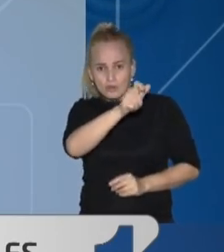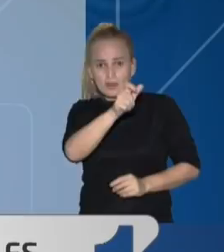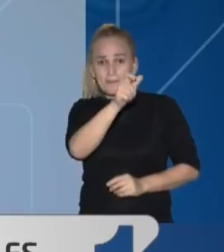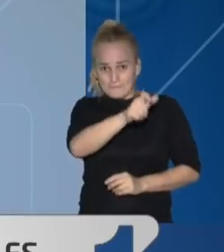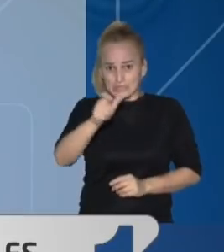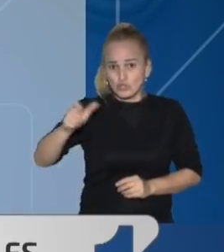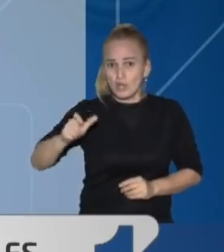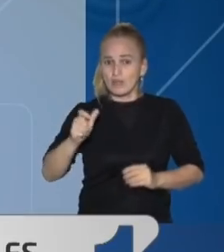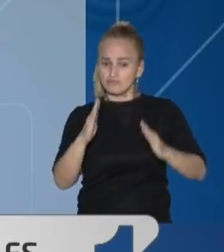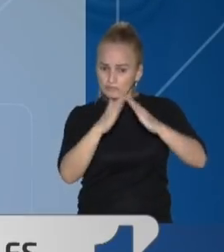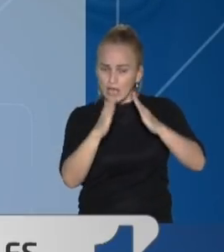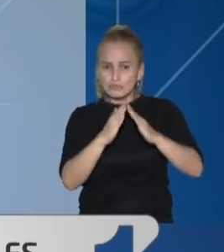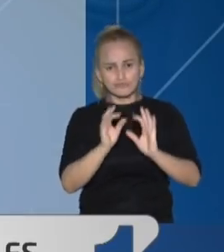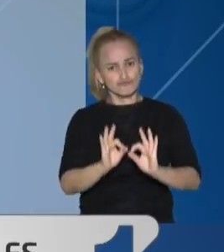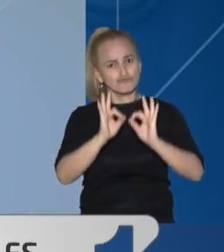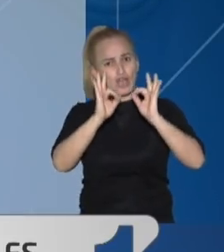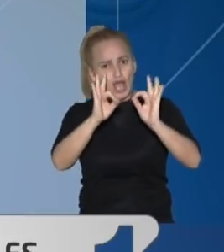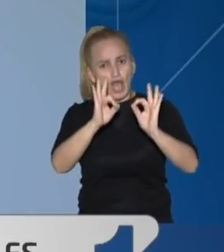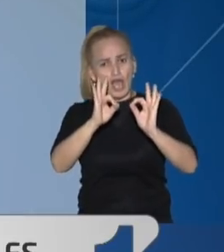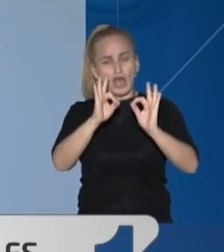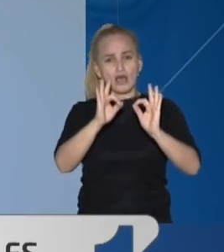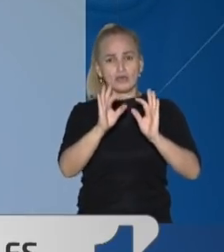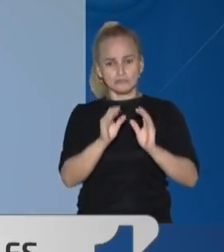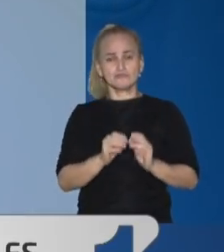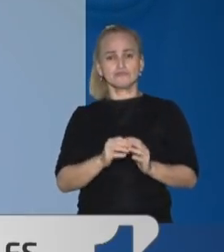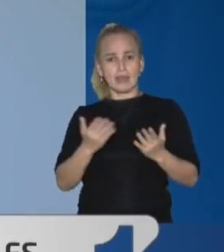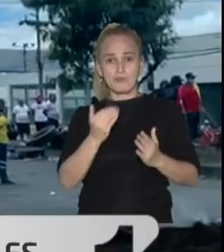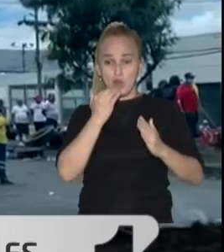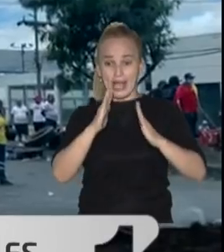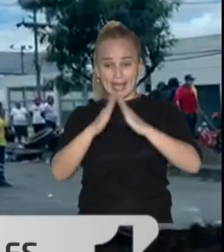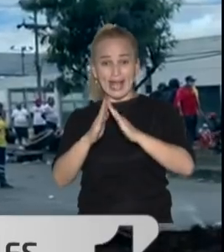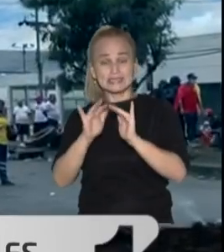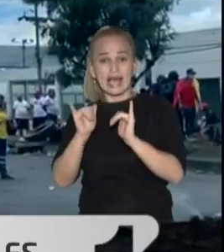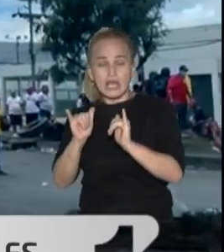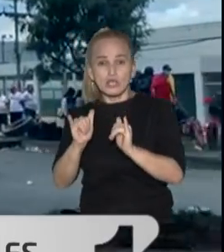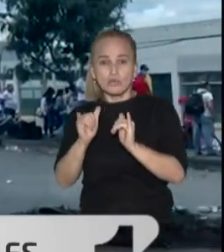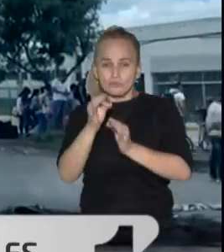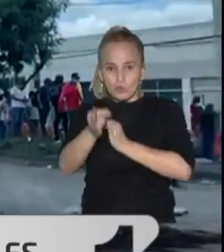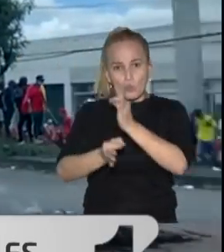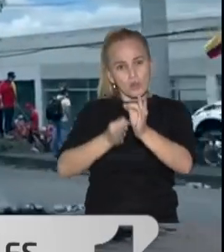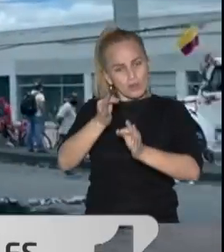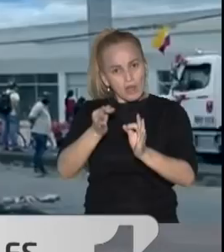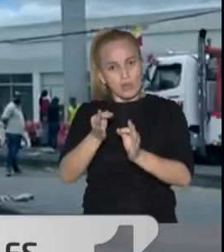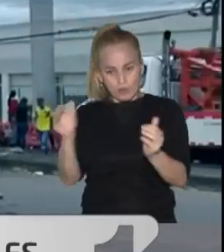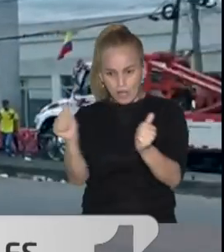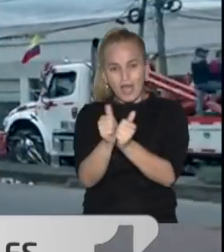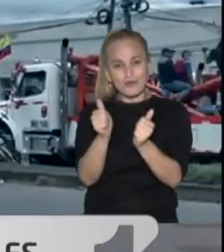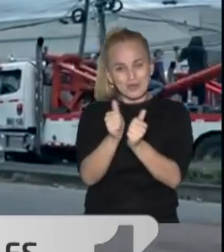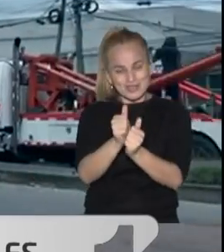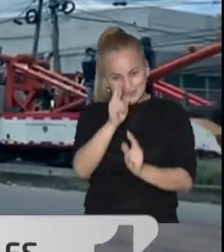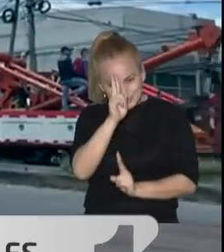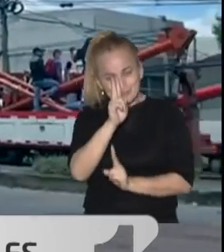sus hogares, garantizarles la seguridad a quienes se quedaron en casa, todo el respeto y acompañamiento a la manifestación